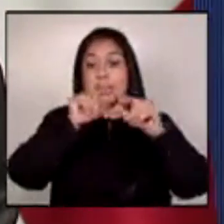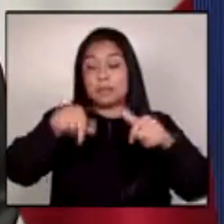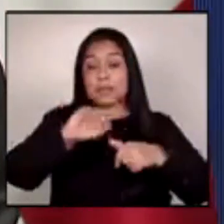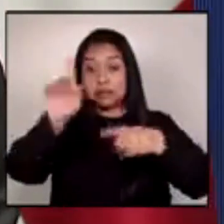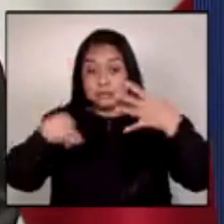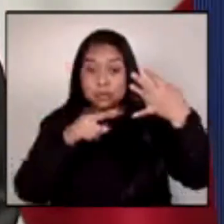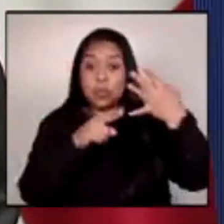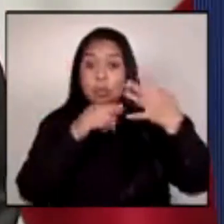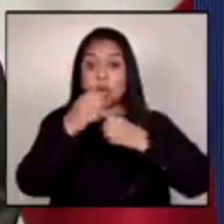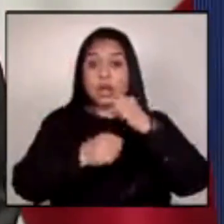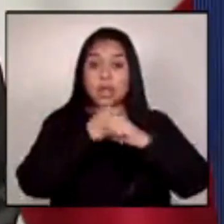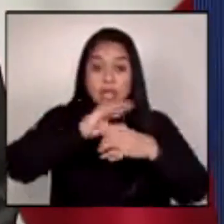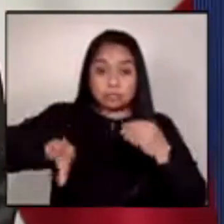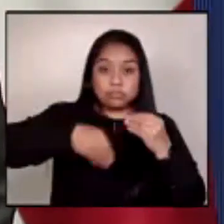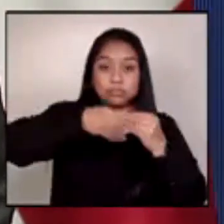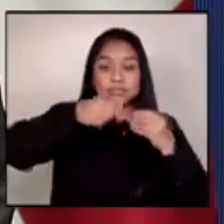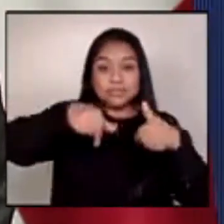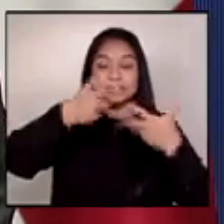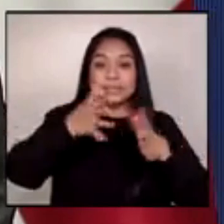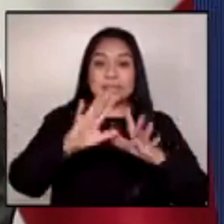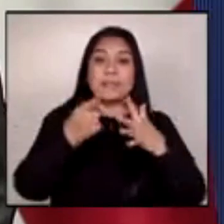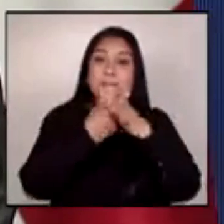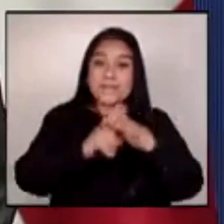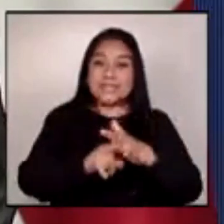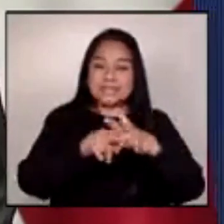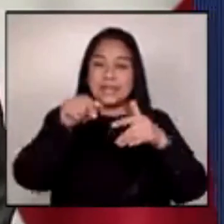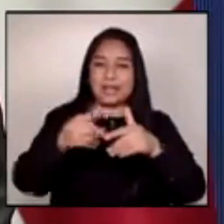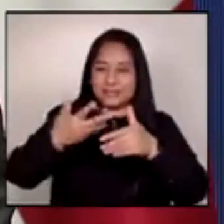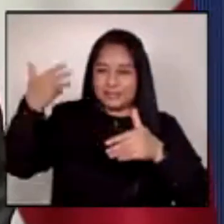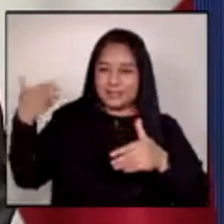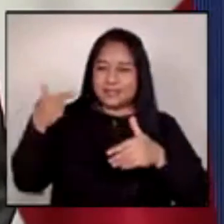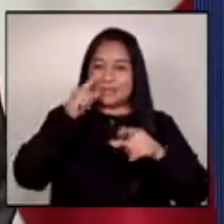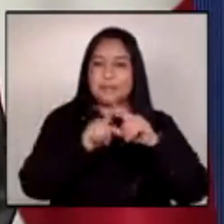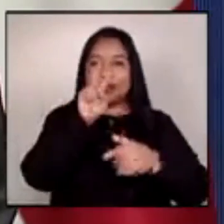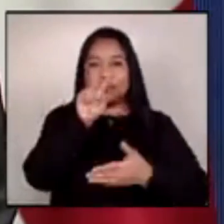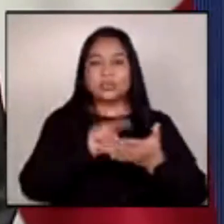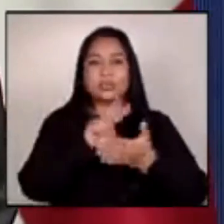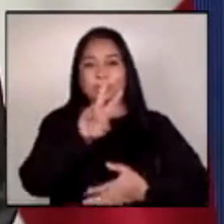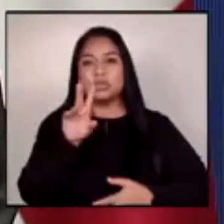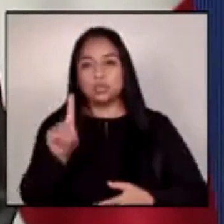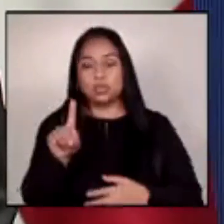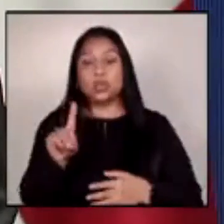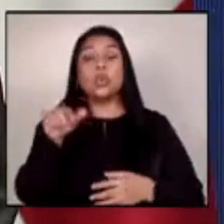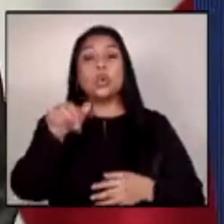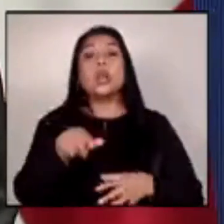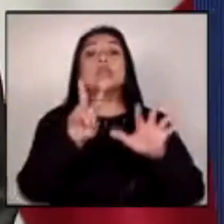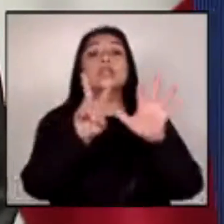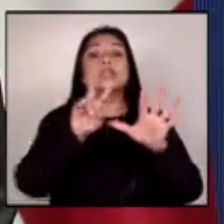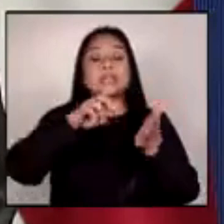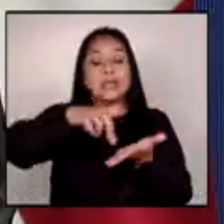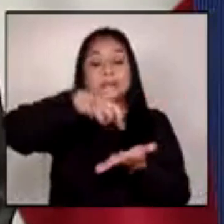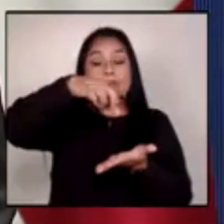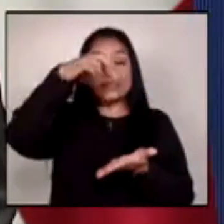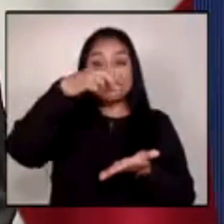de implementación después de su entrada en vigencia. En 2021, los 7 países